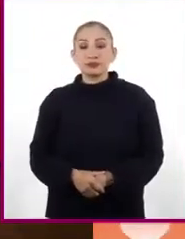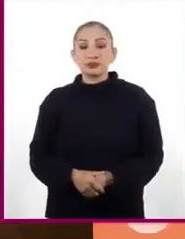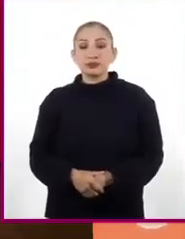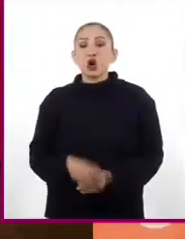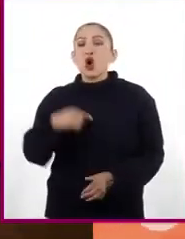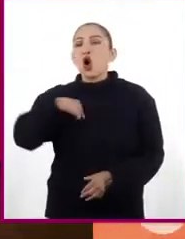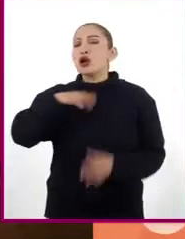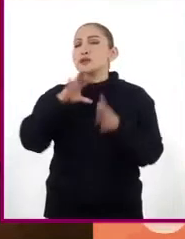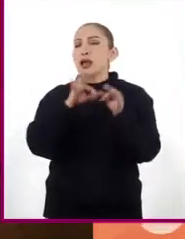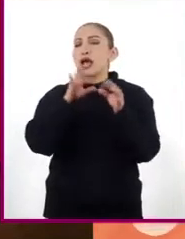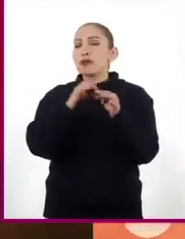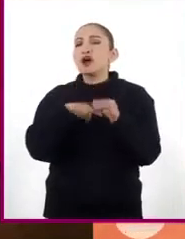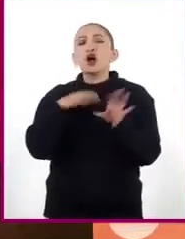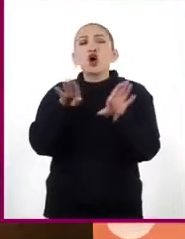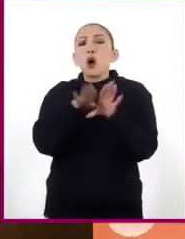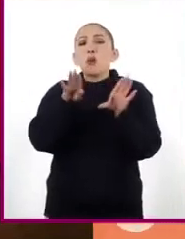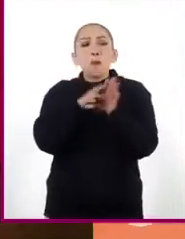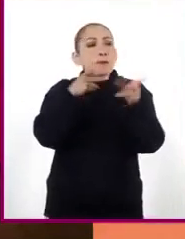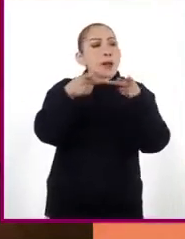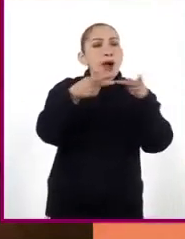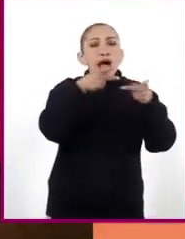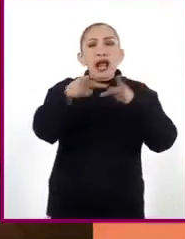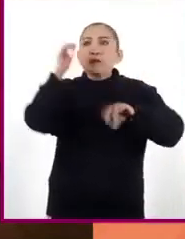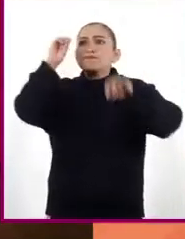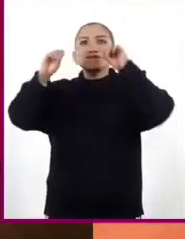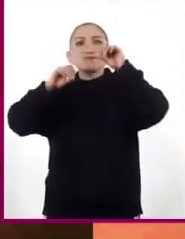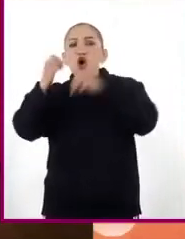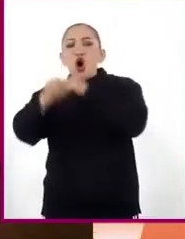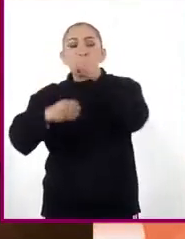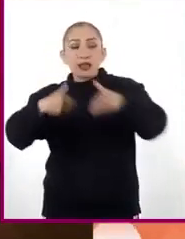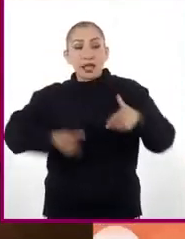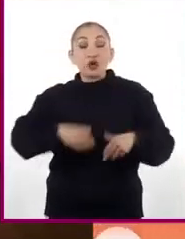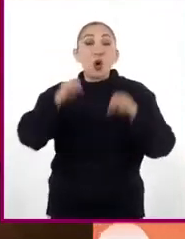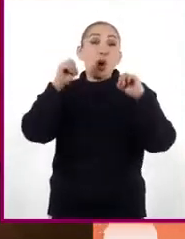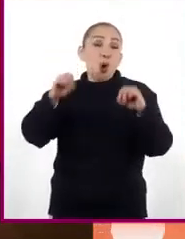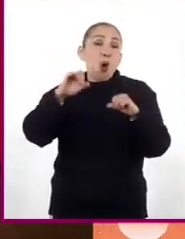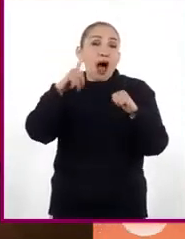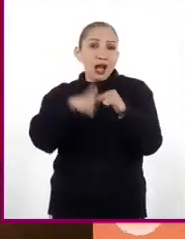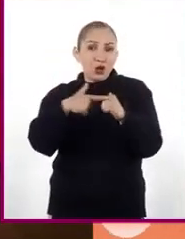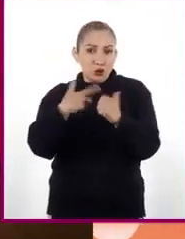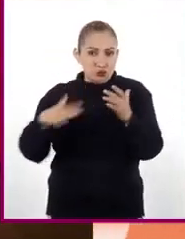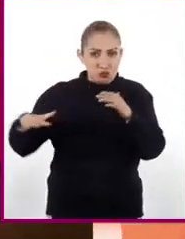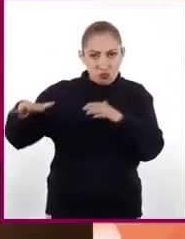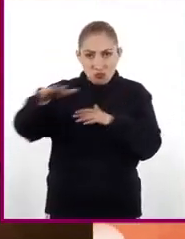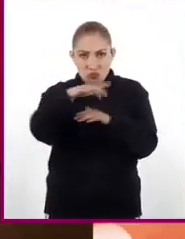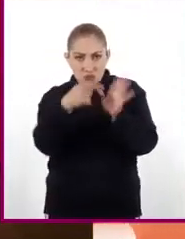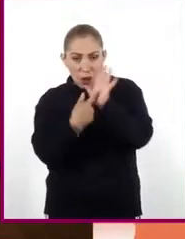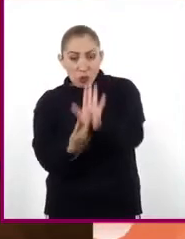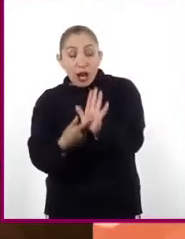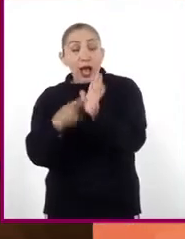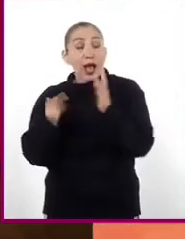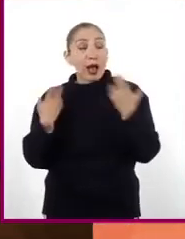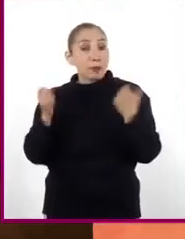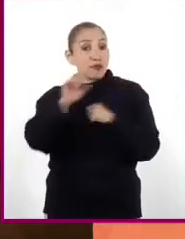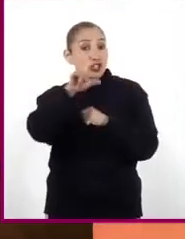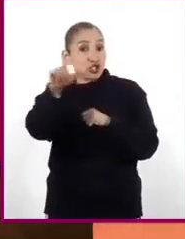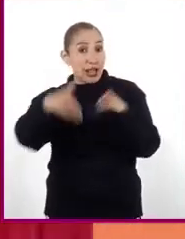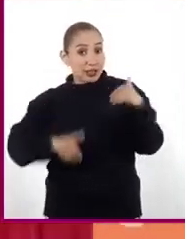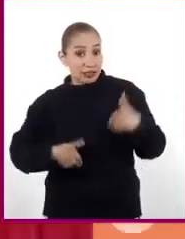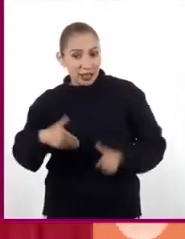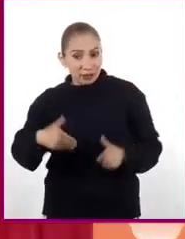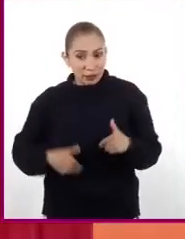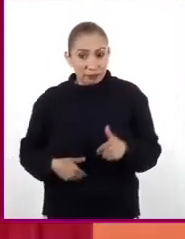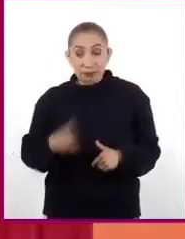Hoy platicaremos acerca de cómo se lleva a cabo una puesta en escena o un espectáculo. En este caso, una representación profesional de